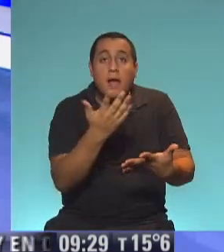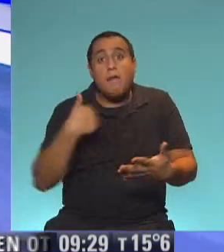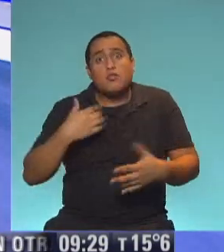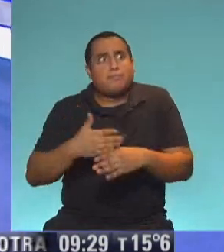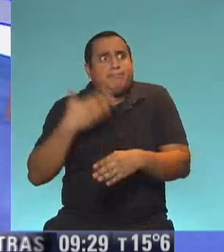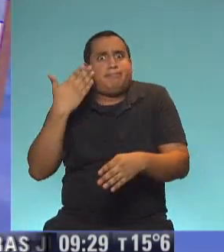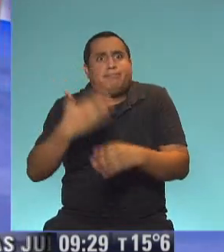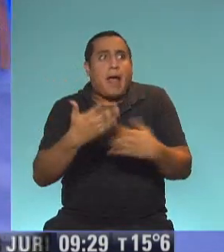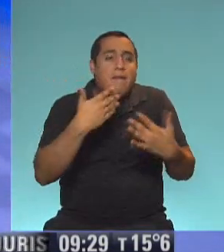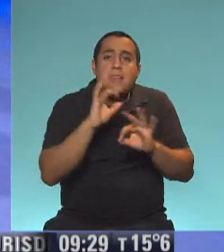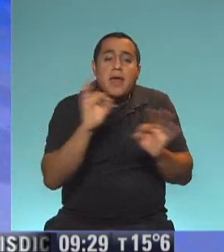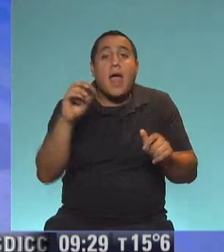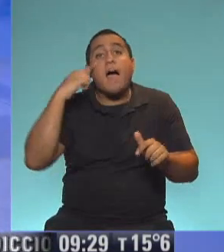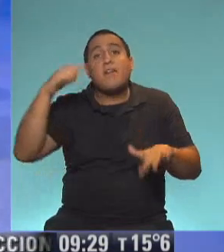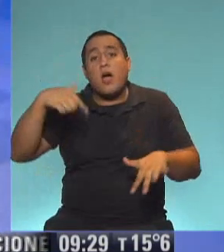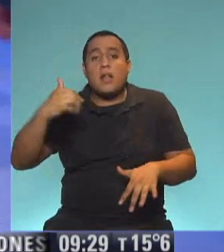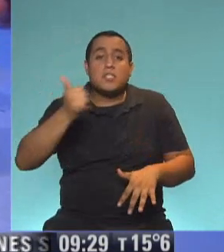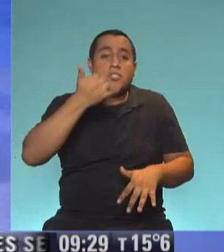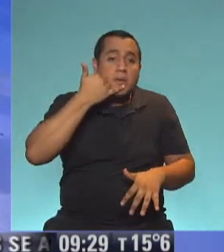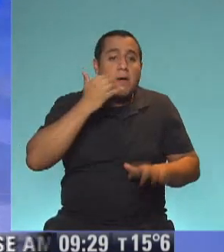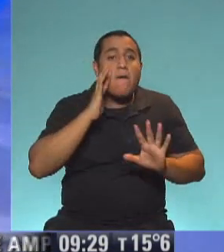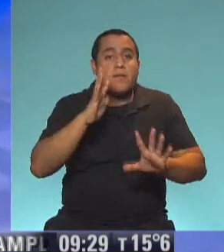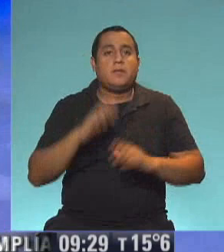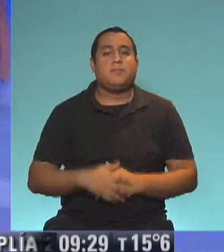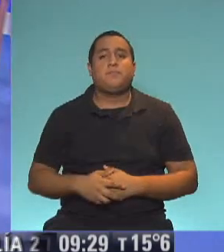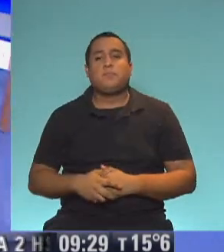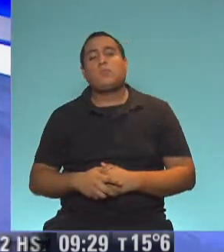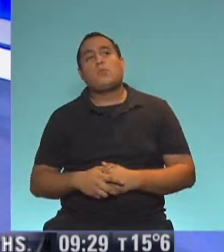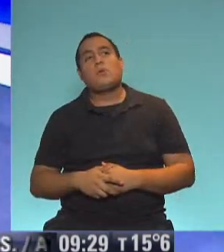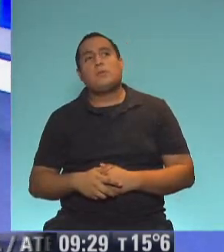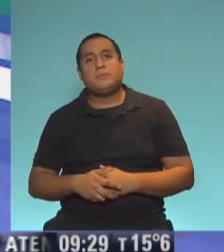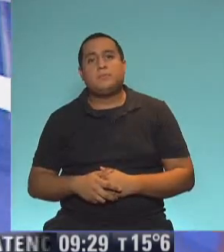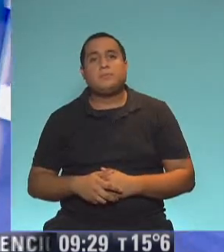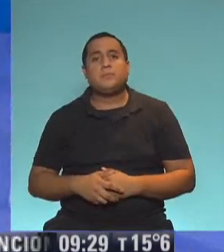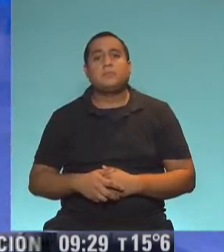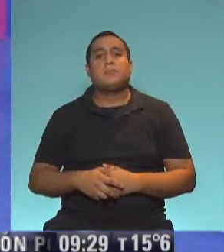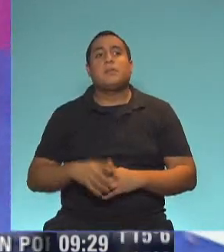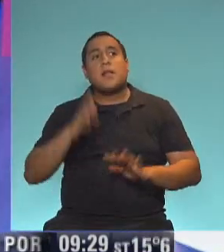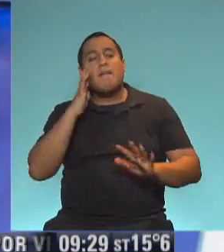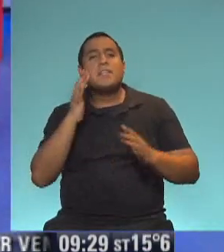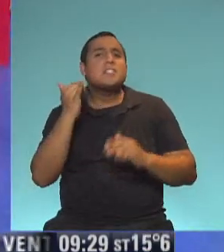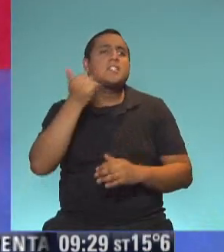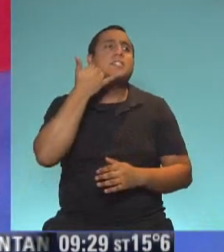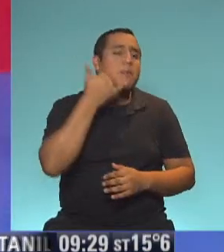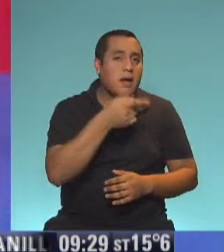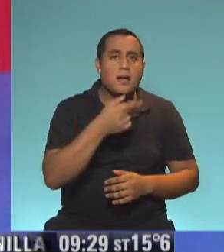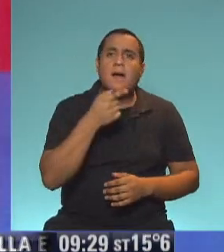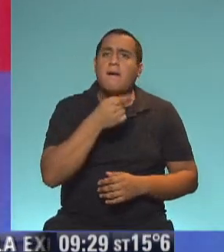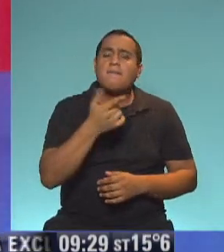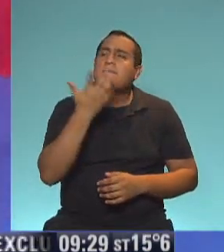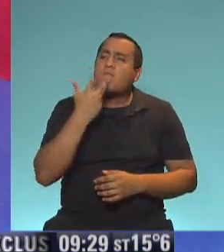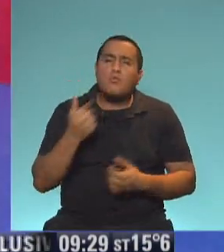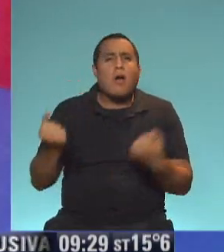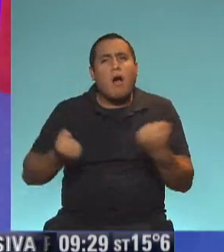A ver, vamos a ver. Voy a pegar un llamadito. A ver, ahí está el teléfono. Muchas gracias. Y vamos a llamar a la tía Elvira a ver cómo anda. Ella que le gustaba los